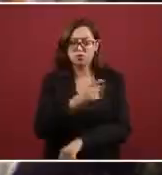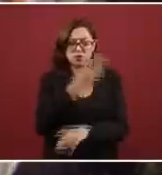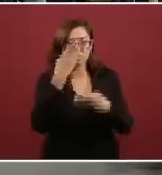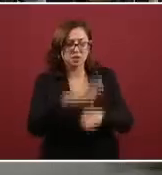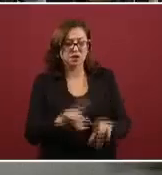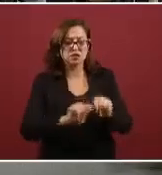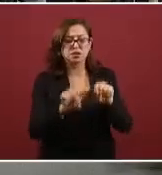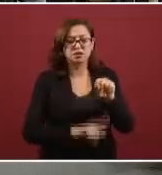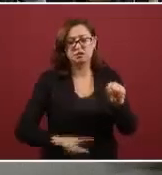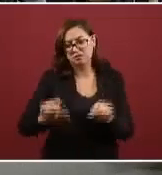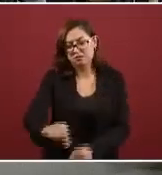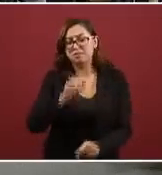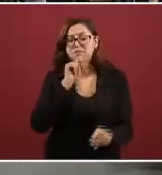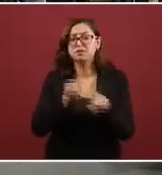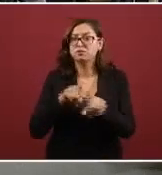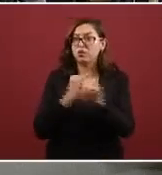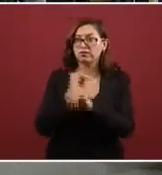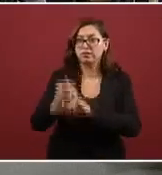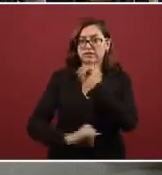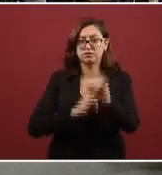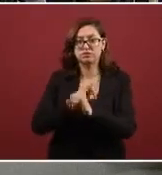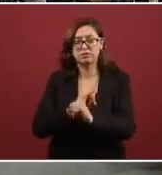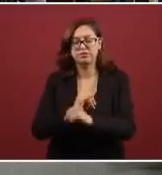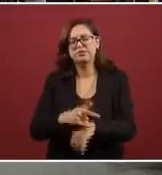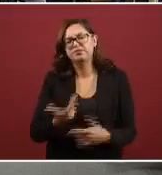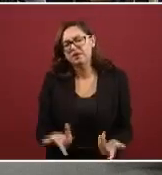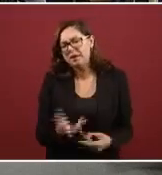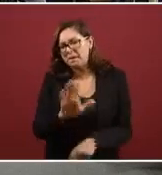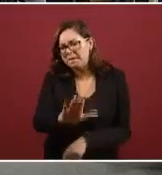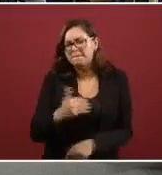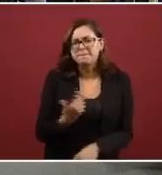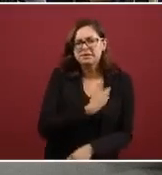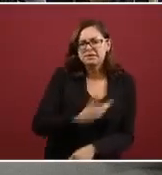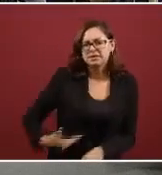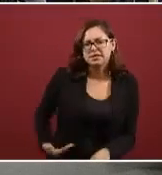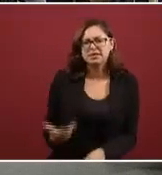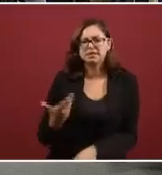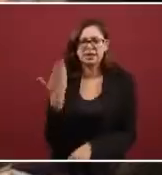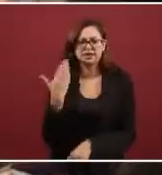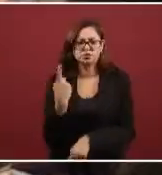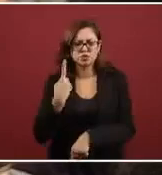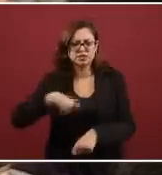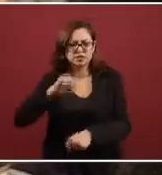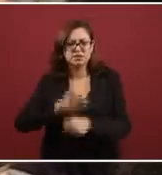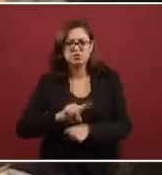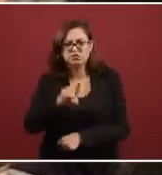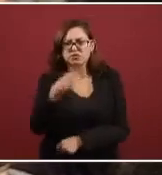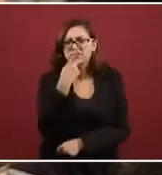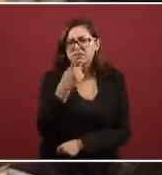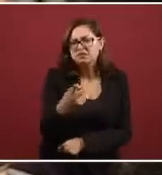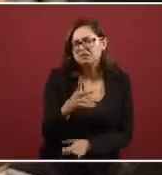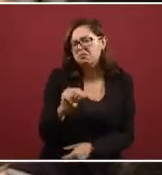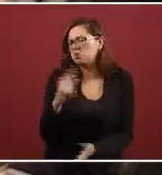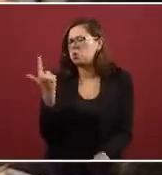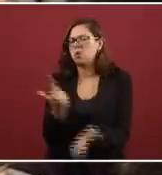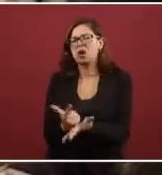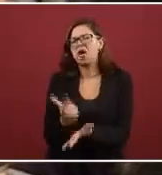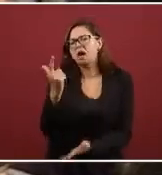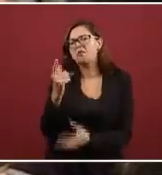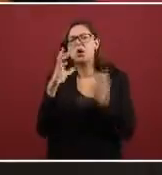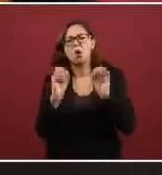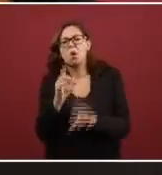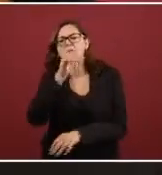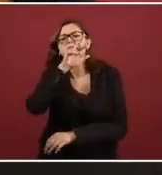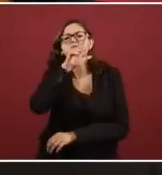e internacionales? Y si me permite, presidente, usted dijo la semana pasada que no es grave o que no le preocupa,